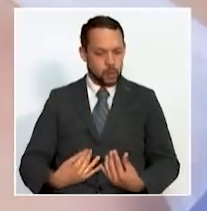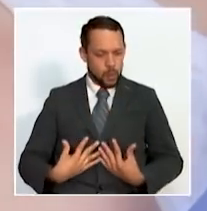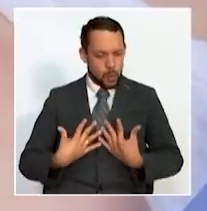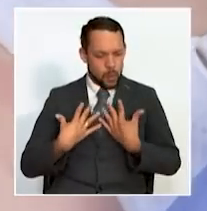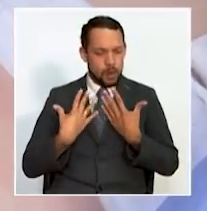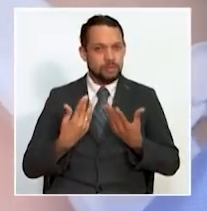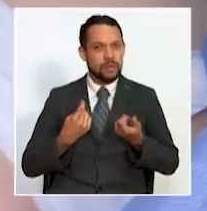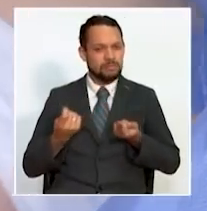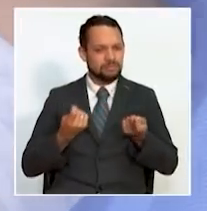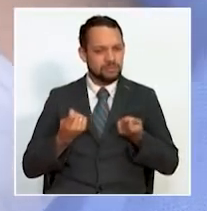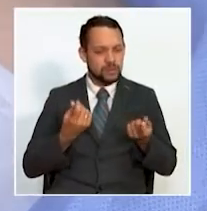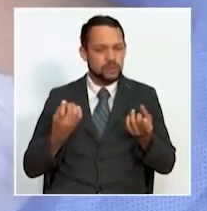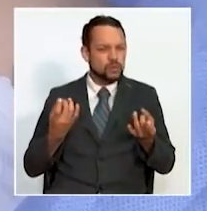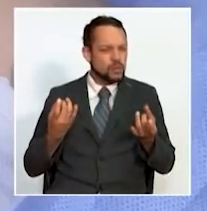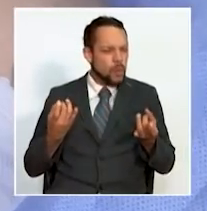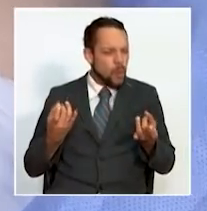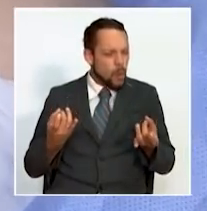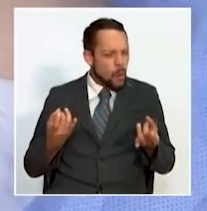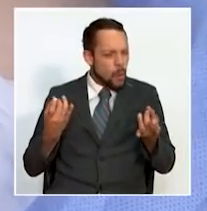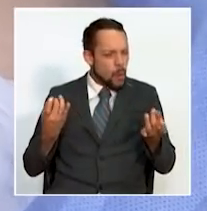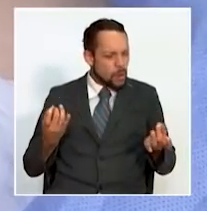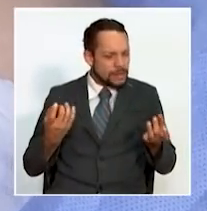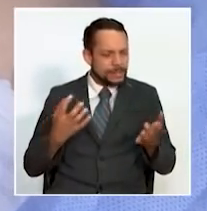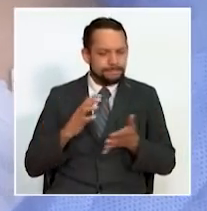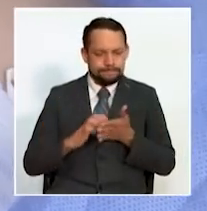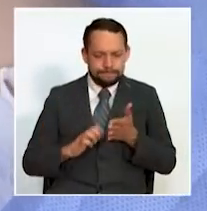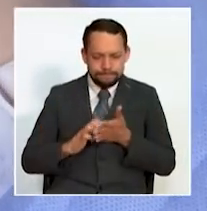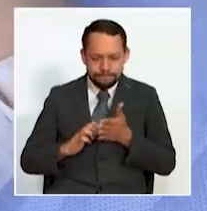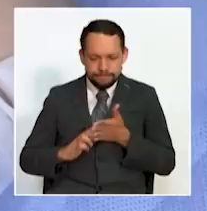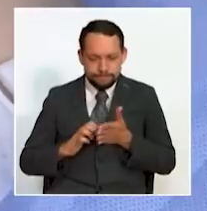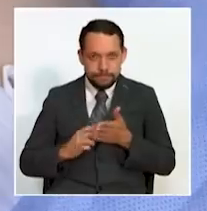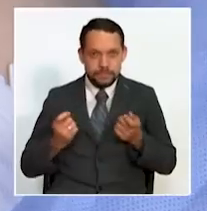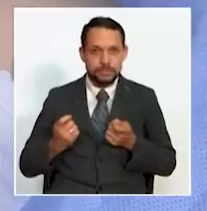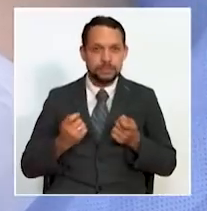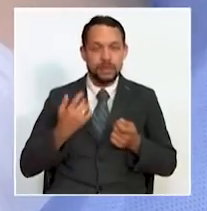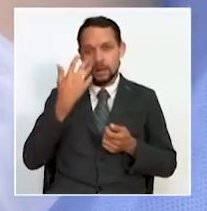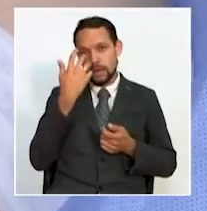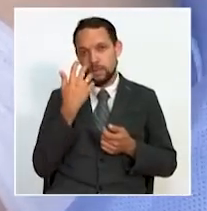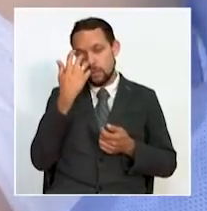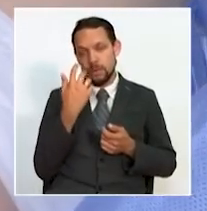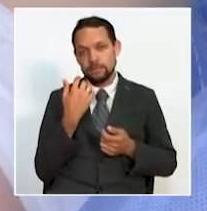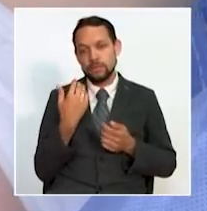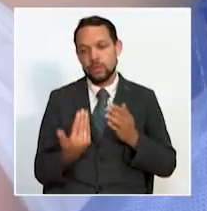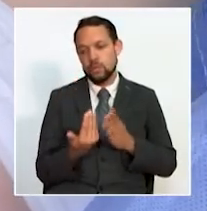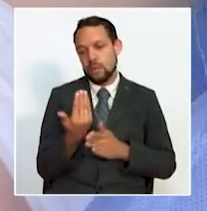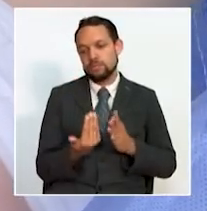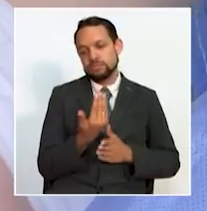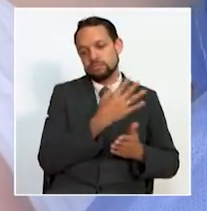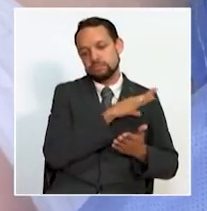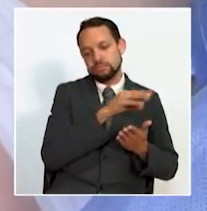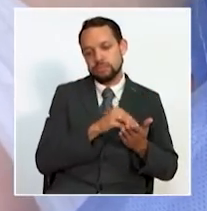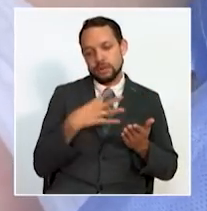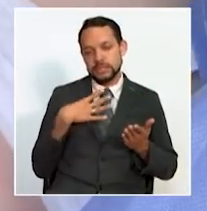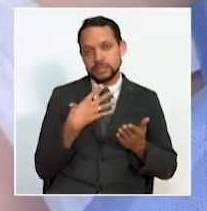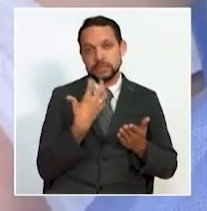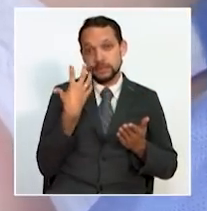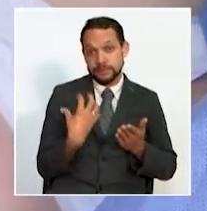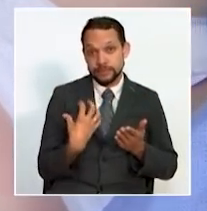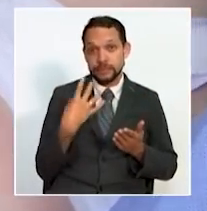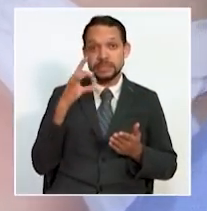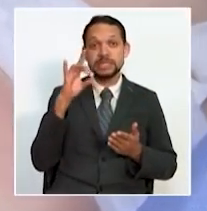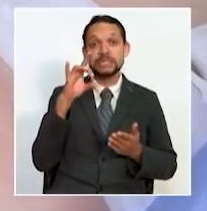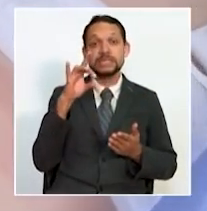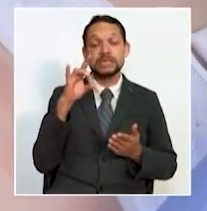dolor, que es tan importante. Las pruebas de laboratorio clínico es actualizarlas, siempre hacemos 15 exámenes